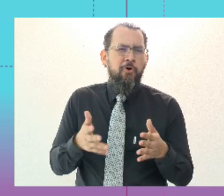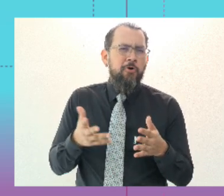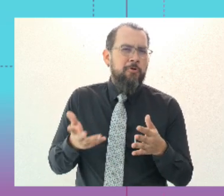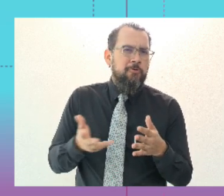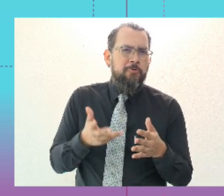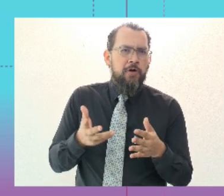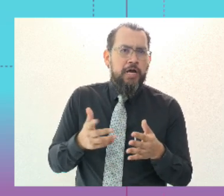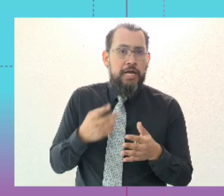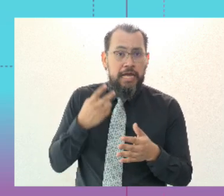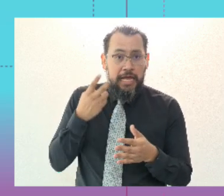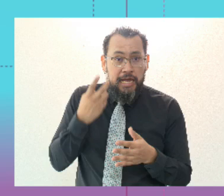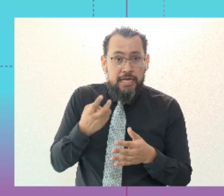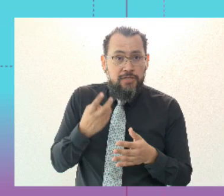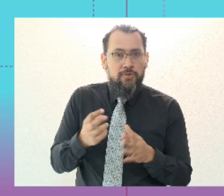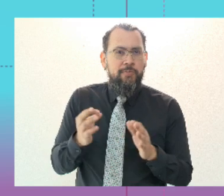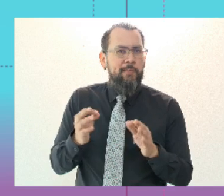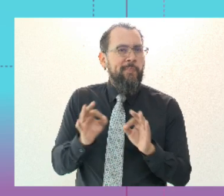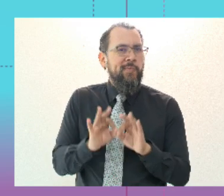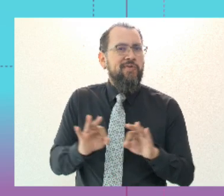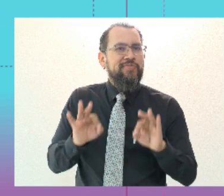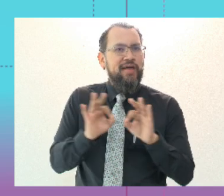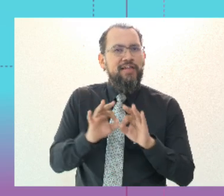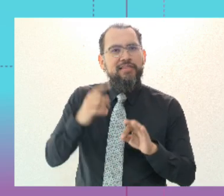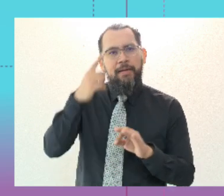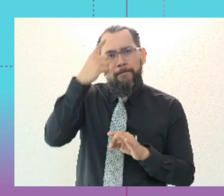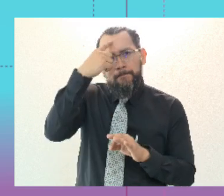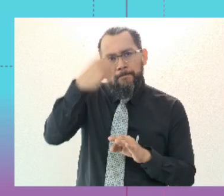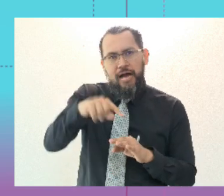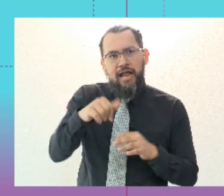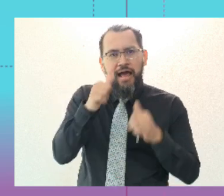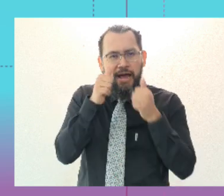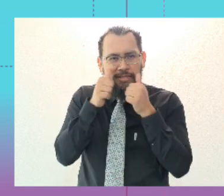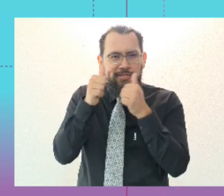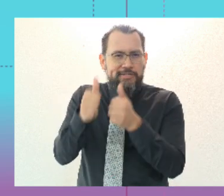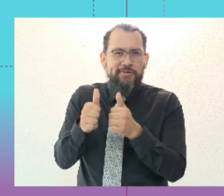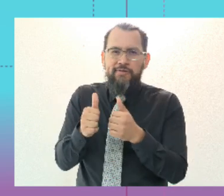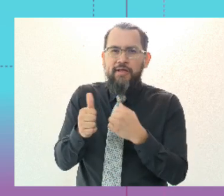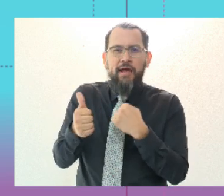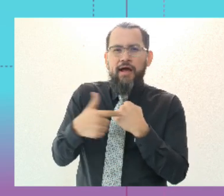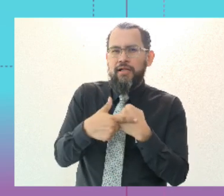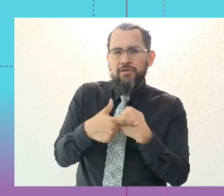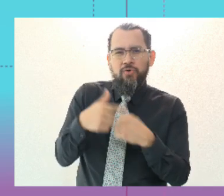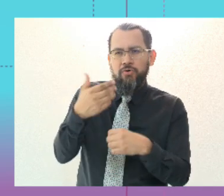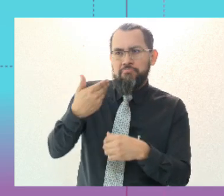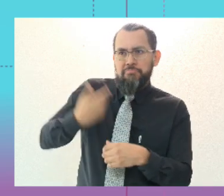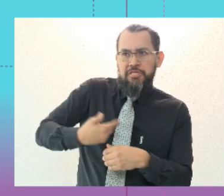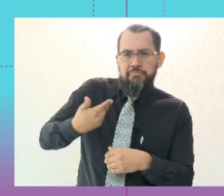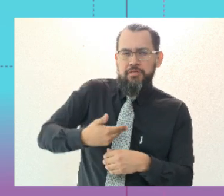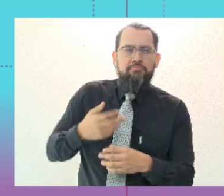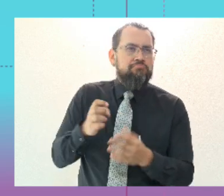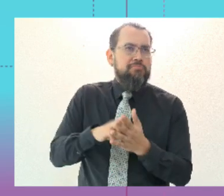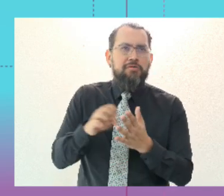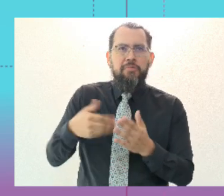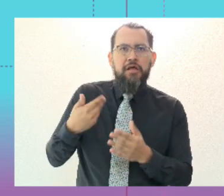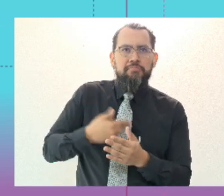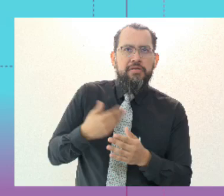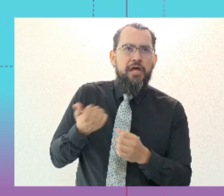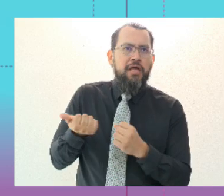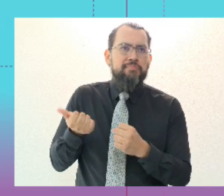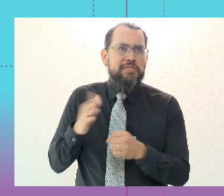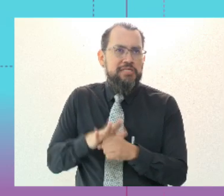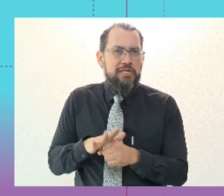un impacto para poder atender requerimientos. Y esos requerimientos pueden ser